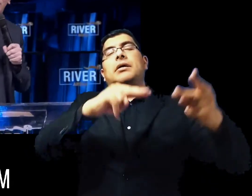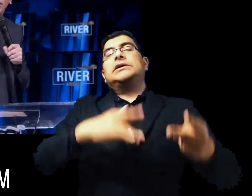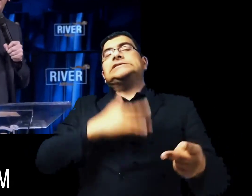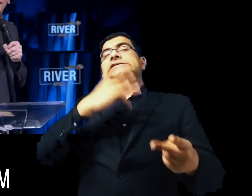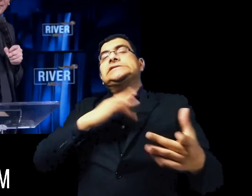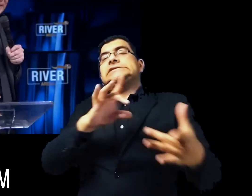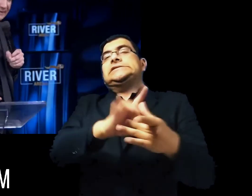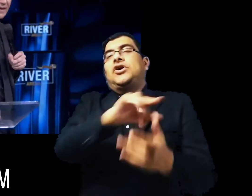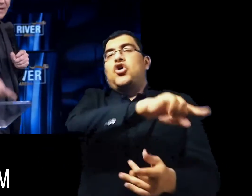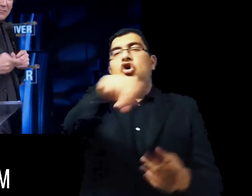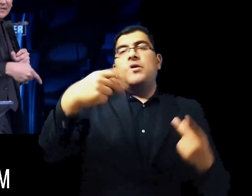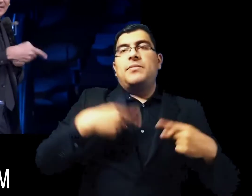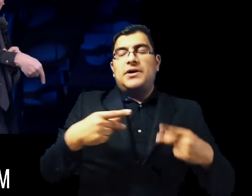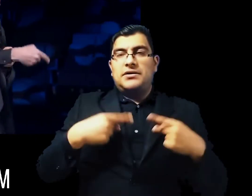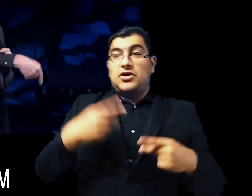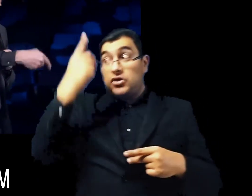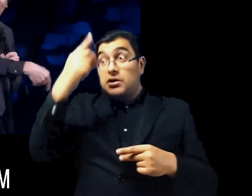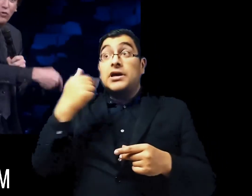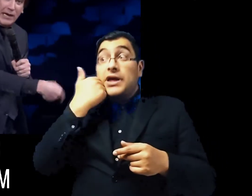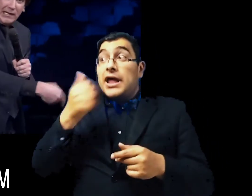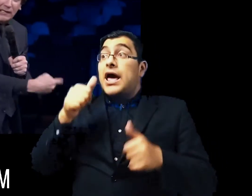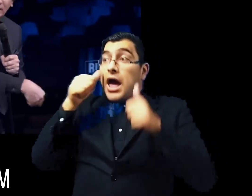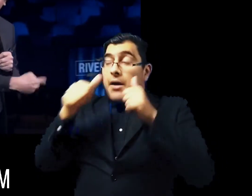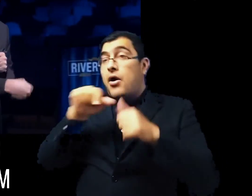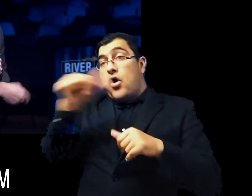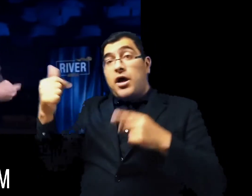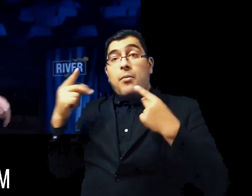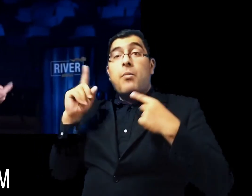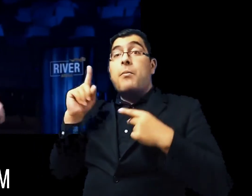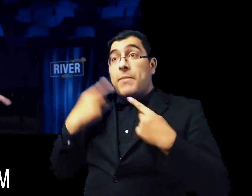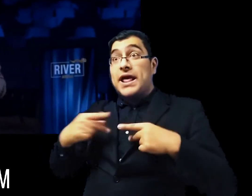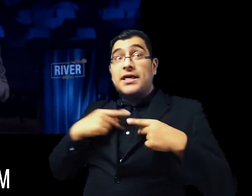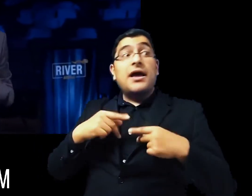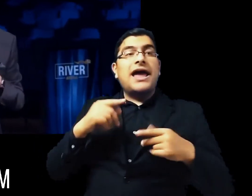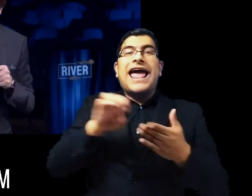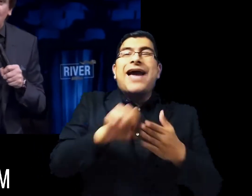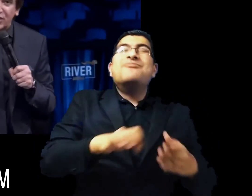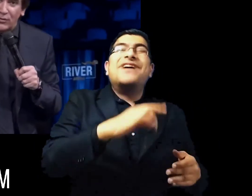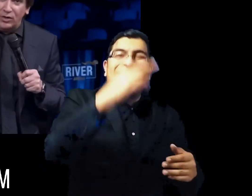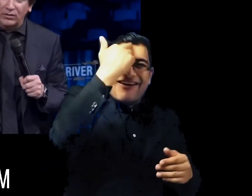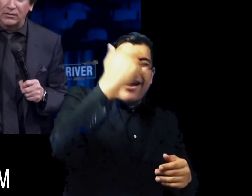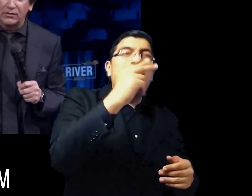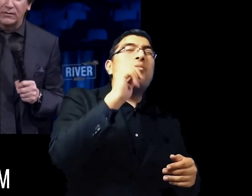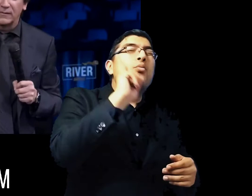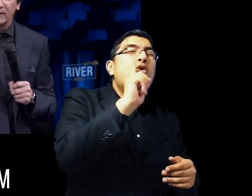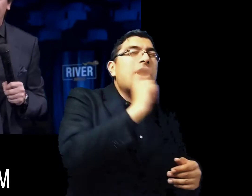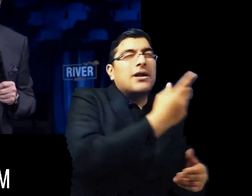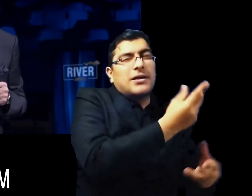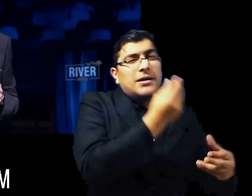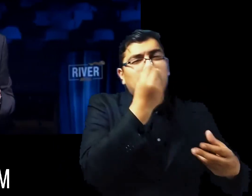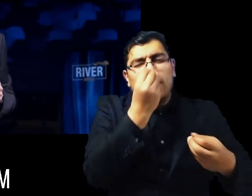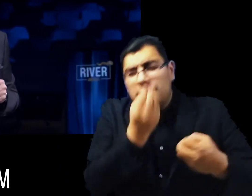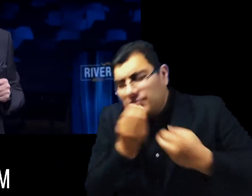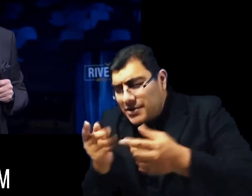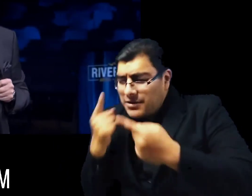será que Dios quiere prestarle más atención a la mujer que derrama perfume que al mismo Simón?